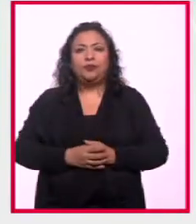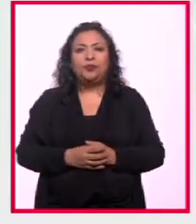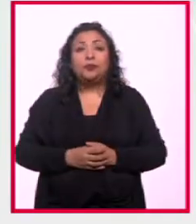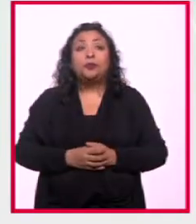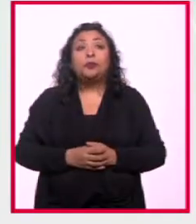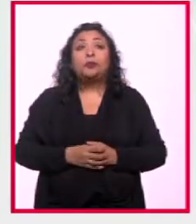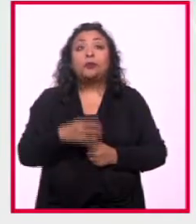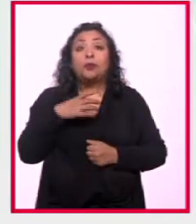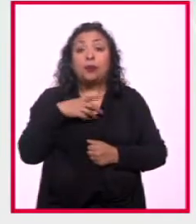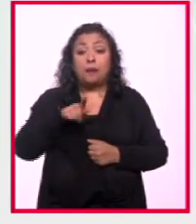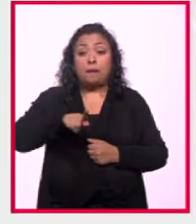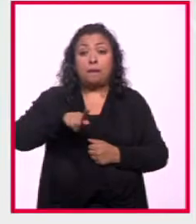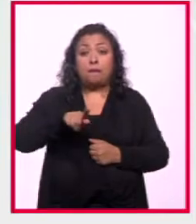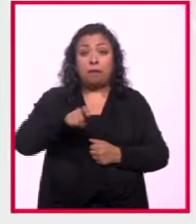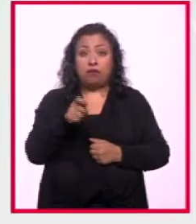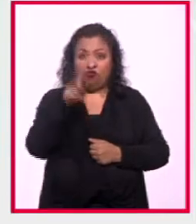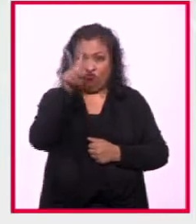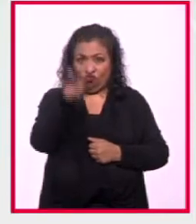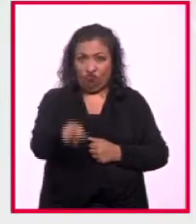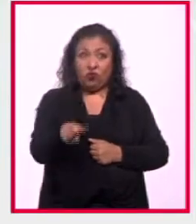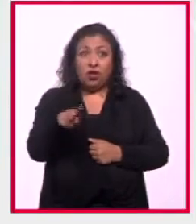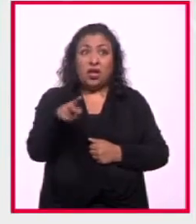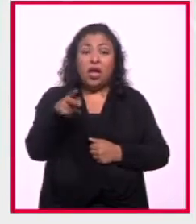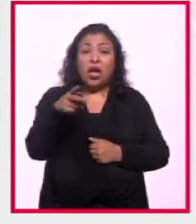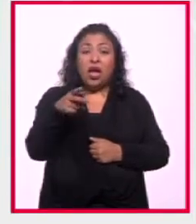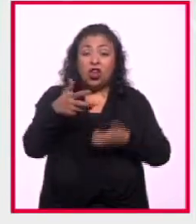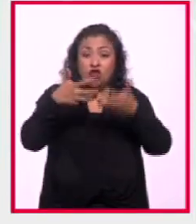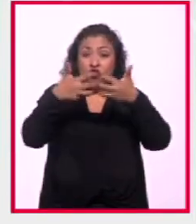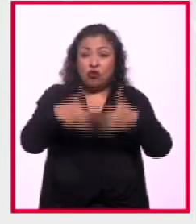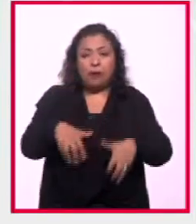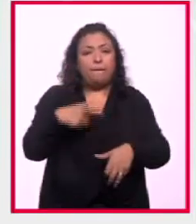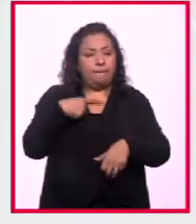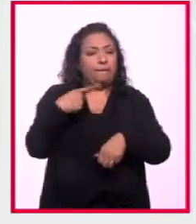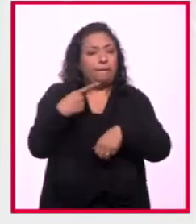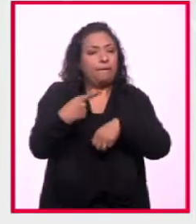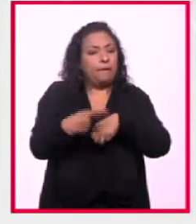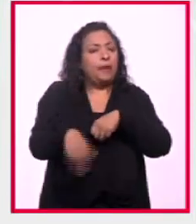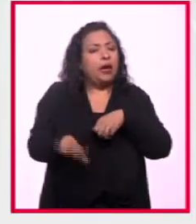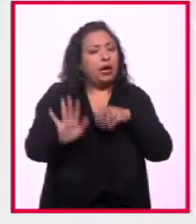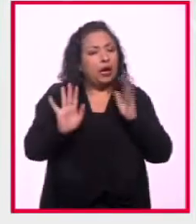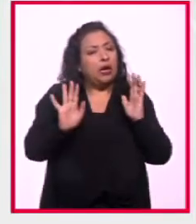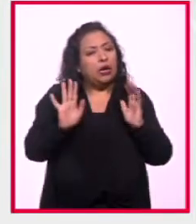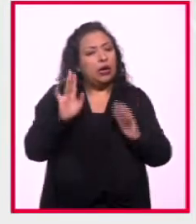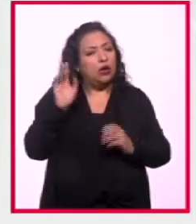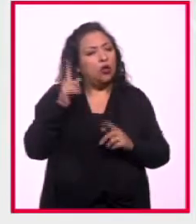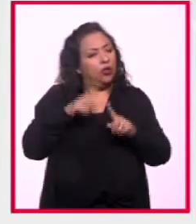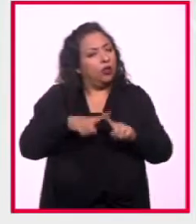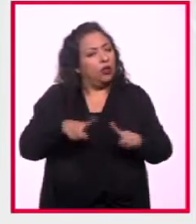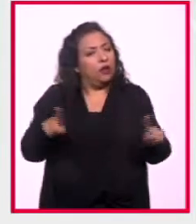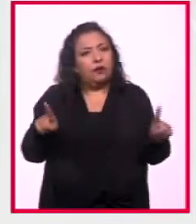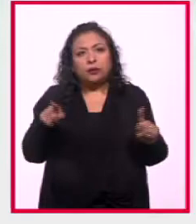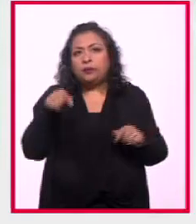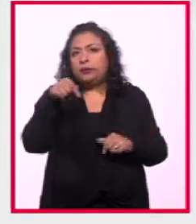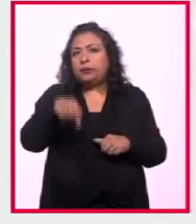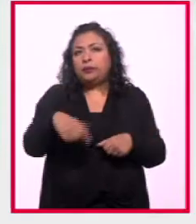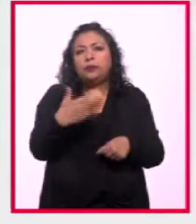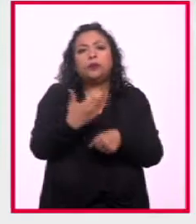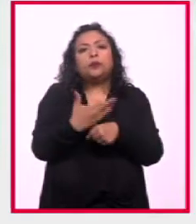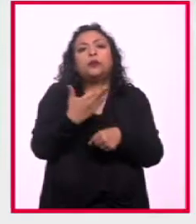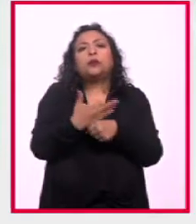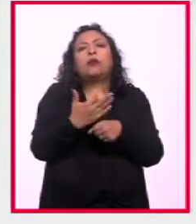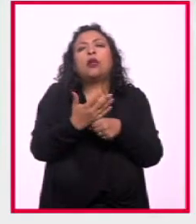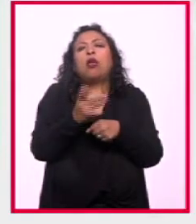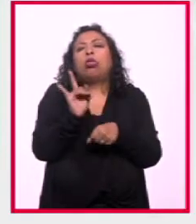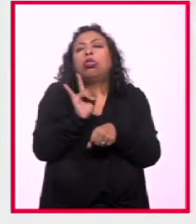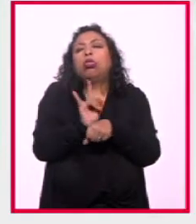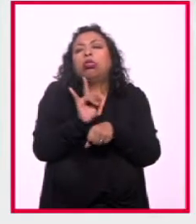encender la de manera real con la caldera es muy riesgoso es una cosa muy diferente en cosas aquí estamos haciendo una más